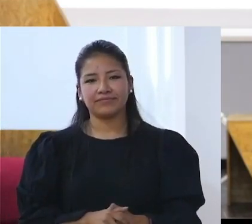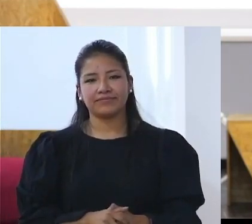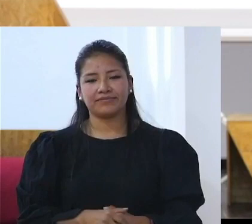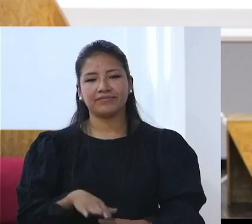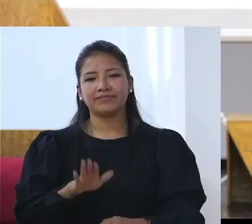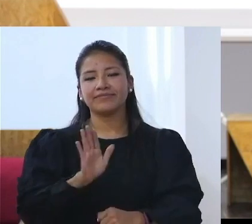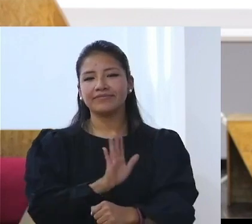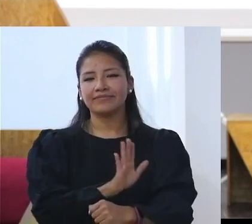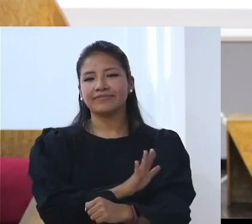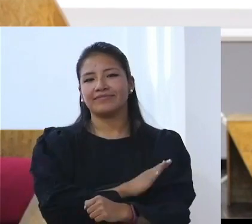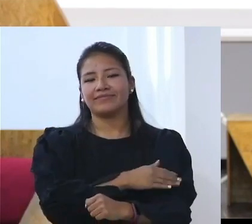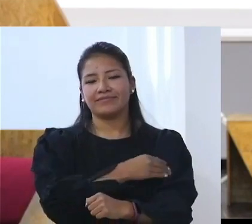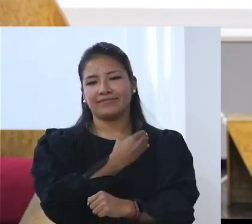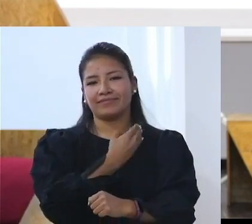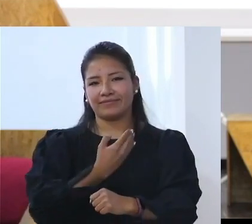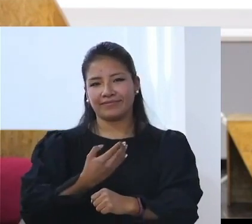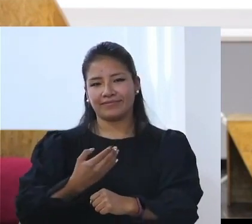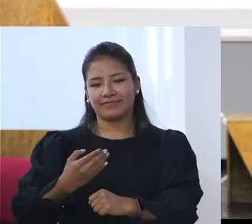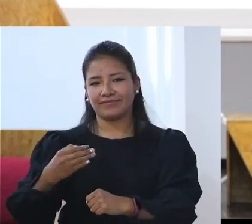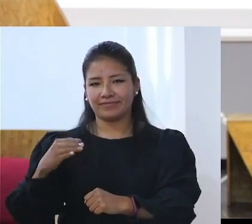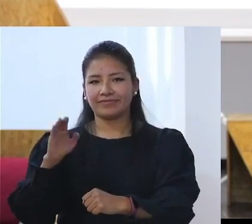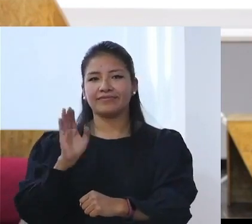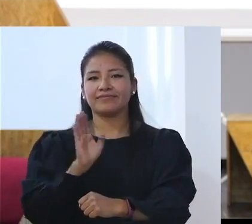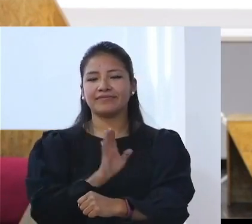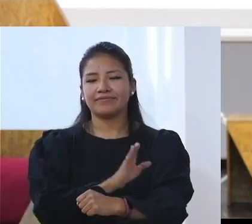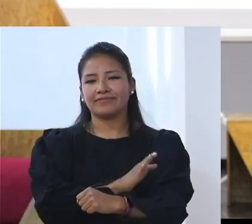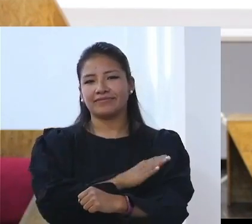esa Palma que suena gasolina